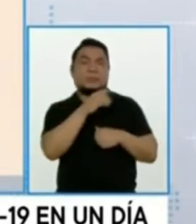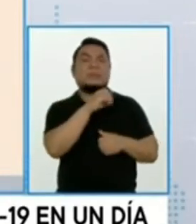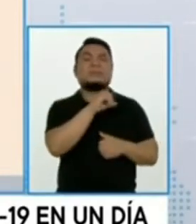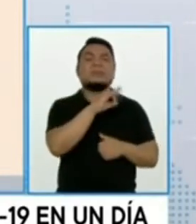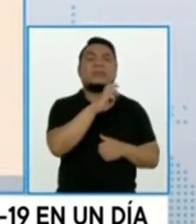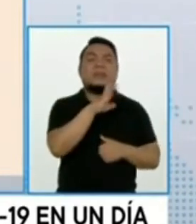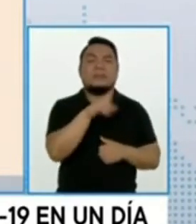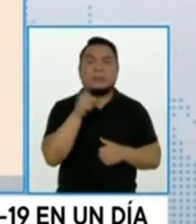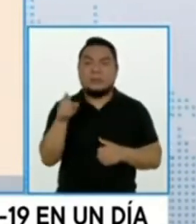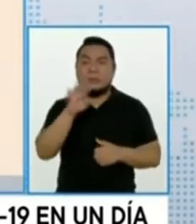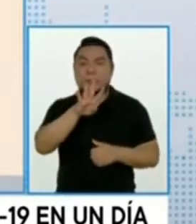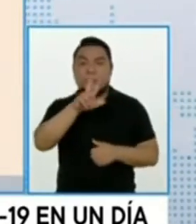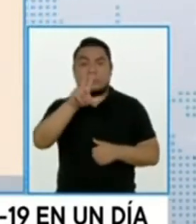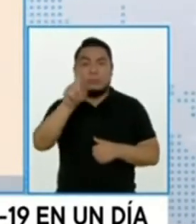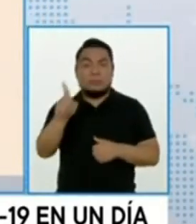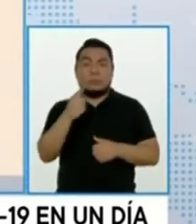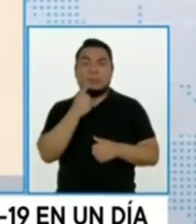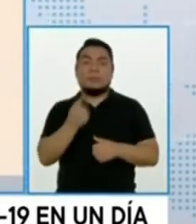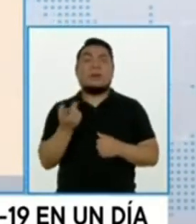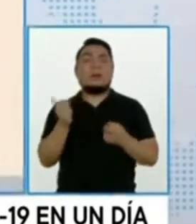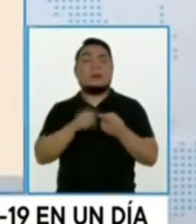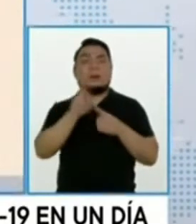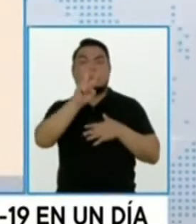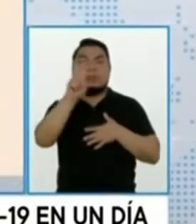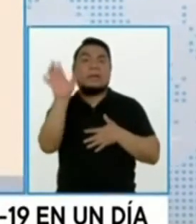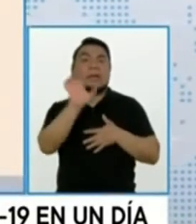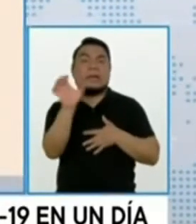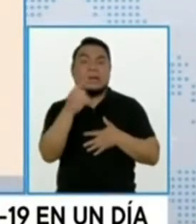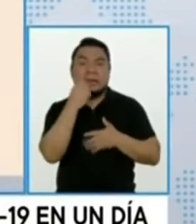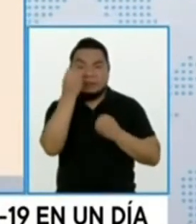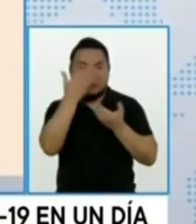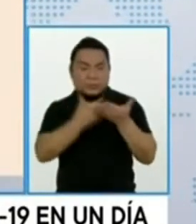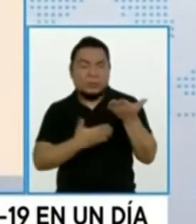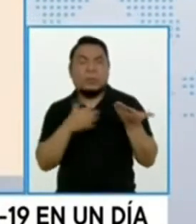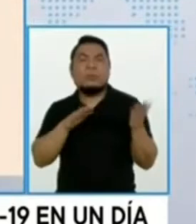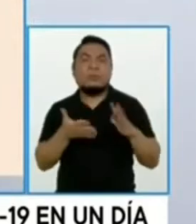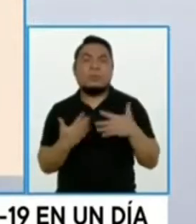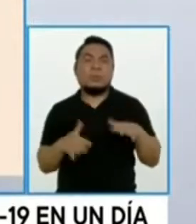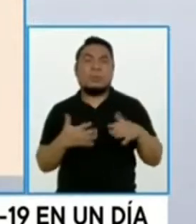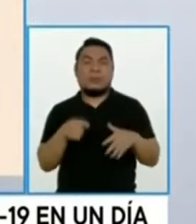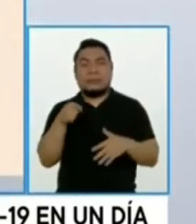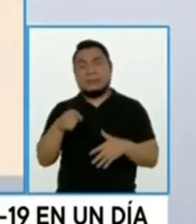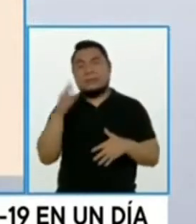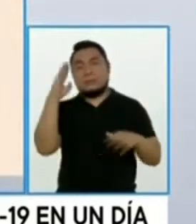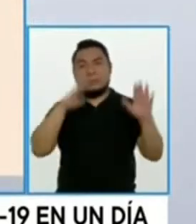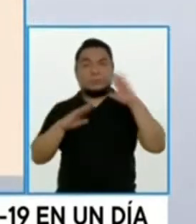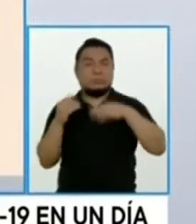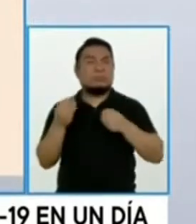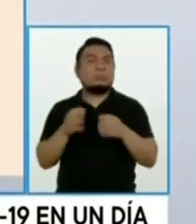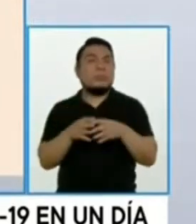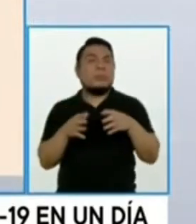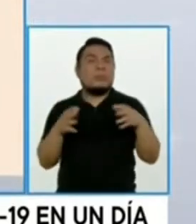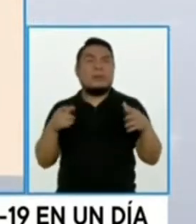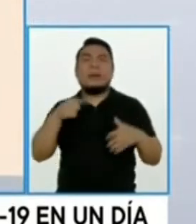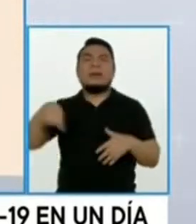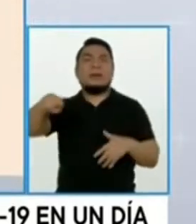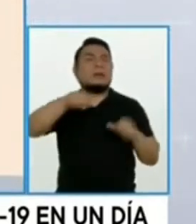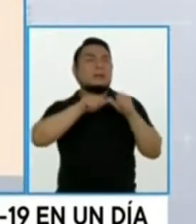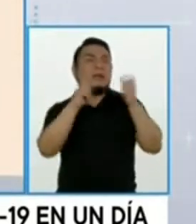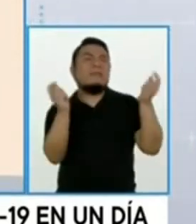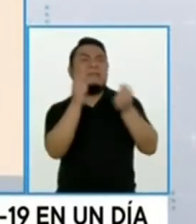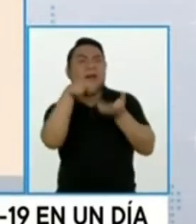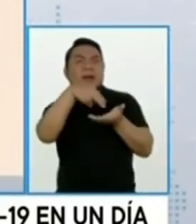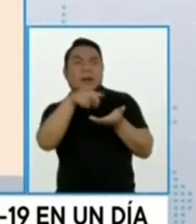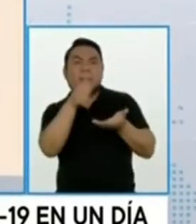esos 431 es lo que registra el 22 de enero. Nos preocupa mucho que sigue, ¿no? Que sigue si seguimos, por ejemplo, con estas fiestas COVID que